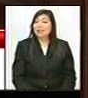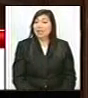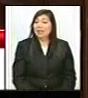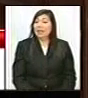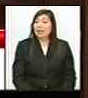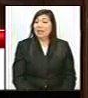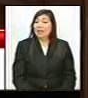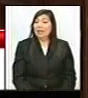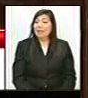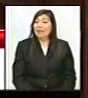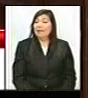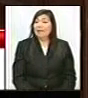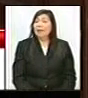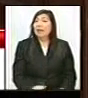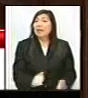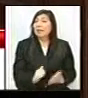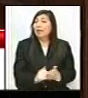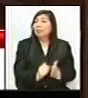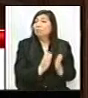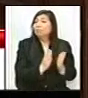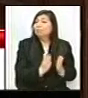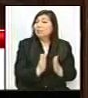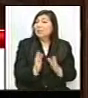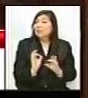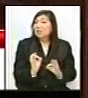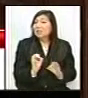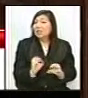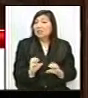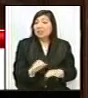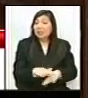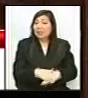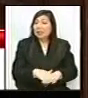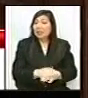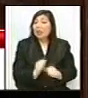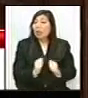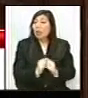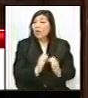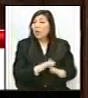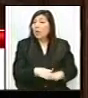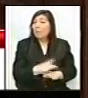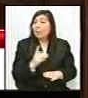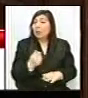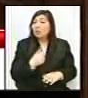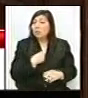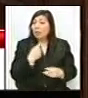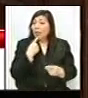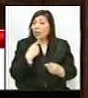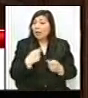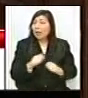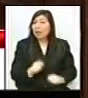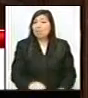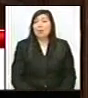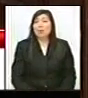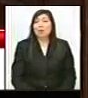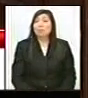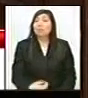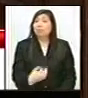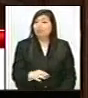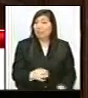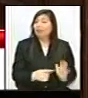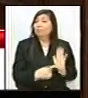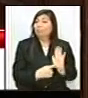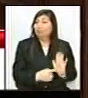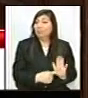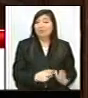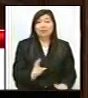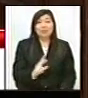Lo que sí se dice es determinar si es que realizó gestiones o coordinaciones para su ratificación, lo cual ya demostramos que no